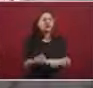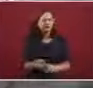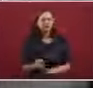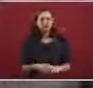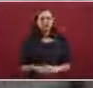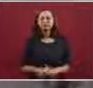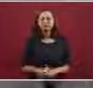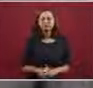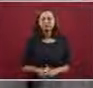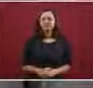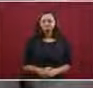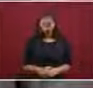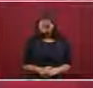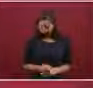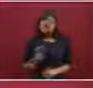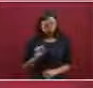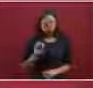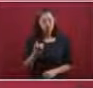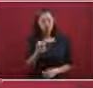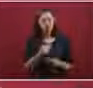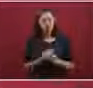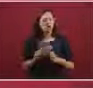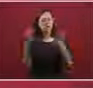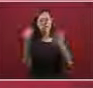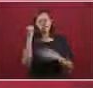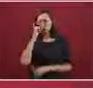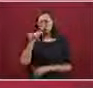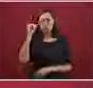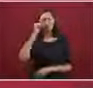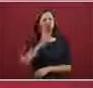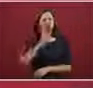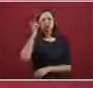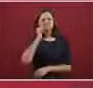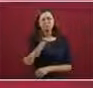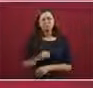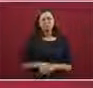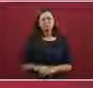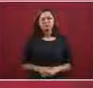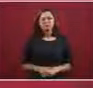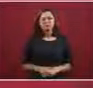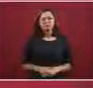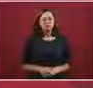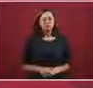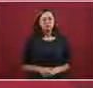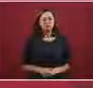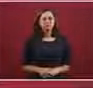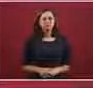Lo general siempre lo hacemos. Siempre es la